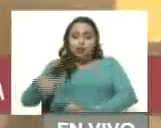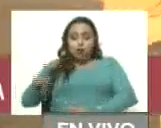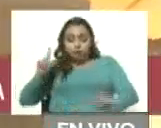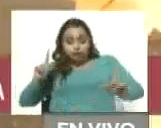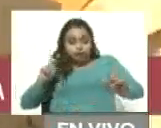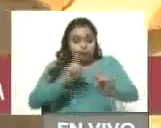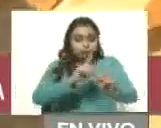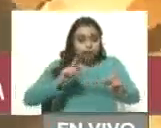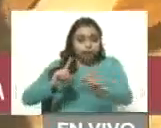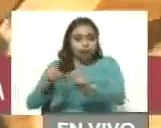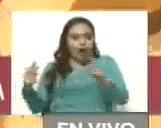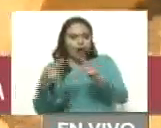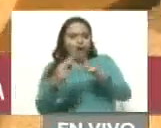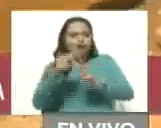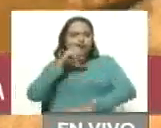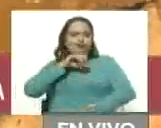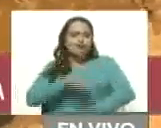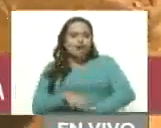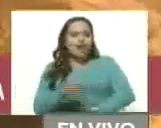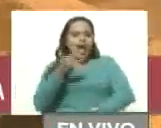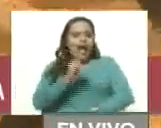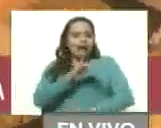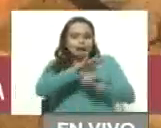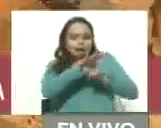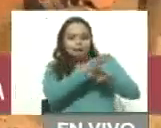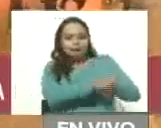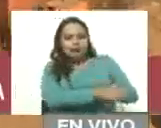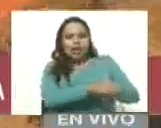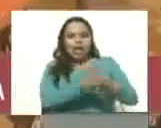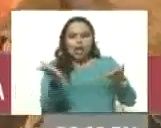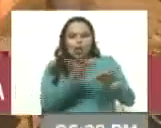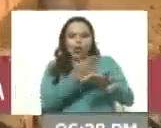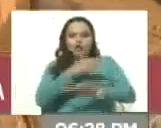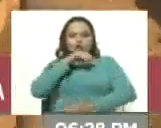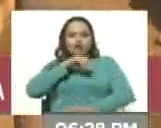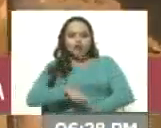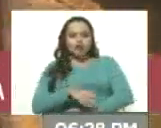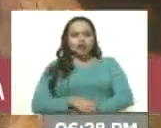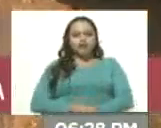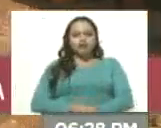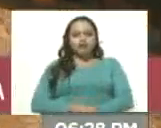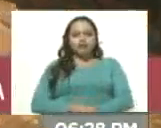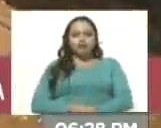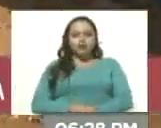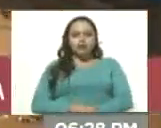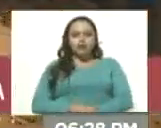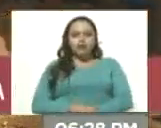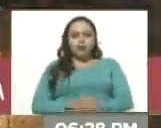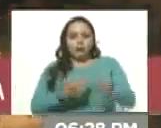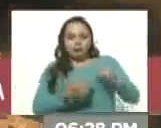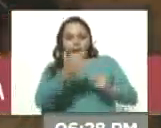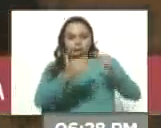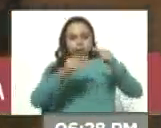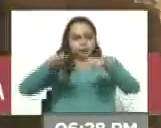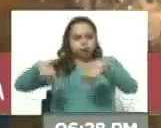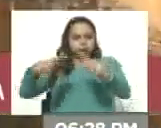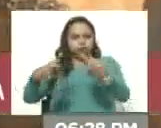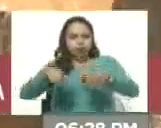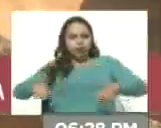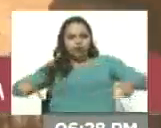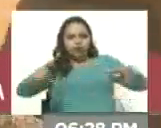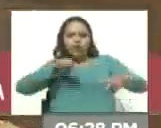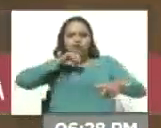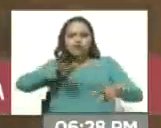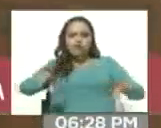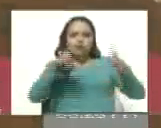esa historia que muchas veces ha quedado solapada en los libros de historia la reconstrucción del casco histórico de la guaira es un